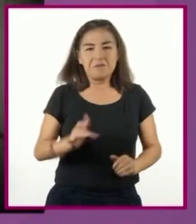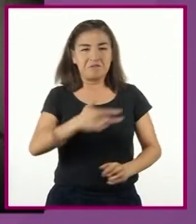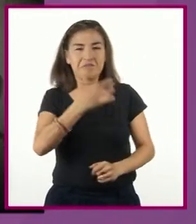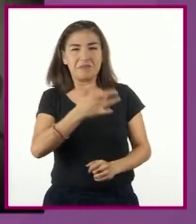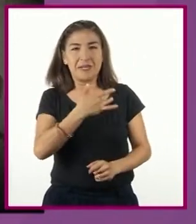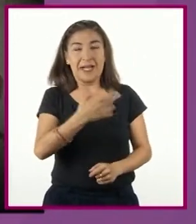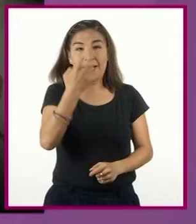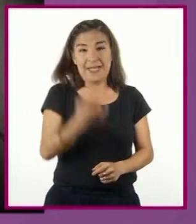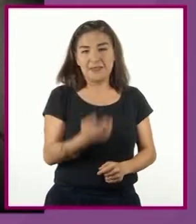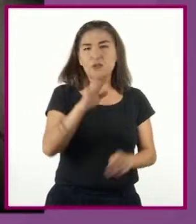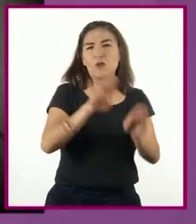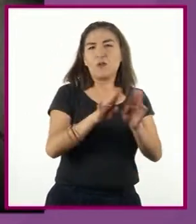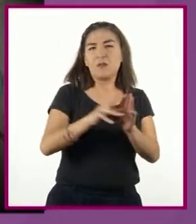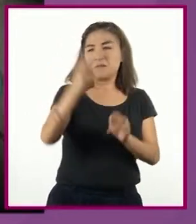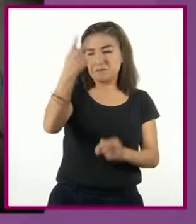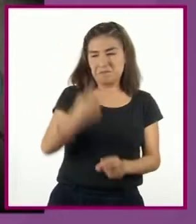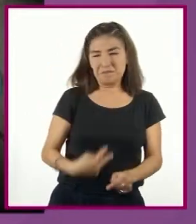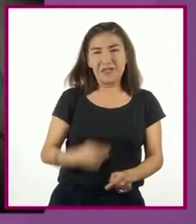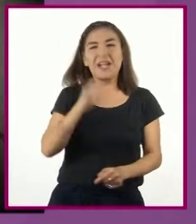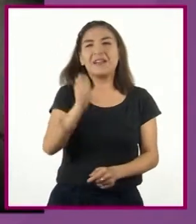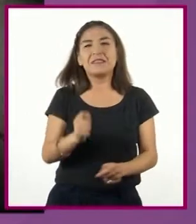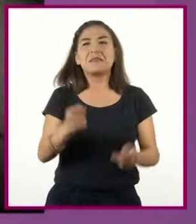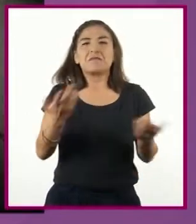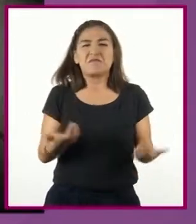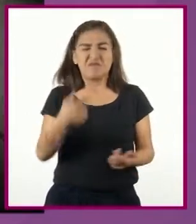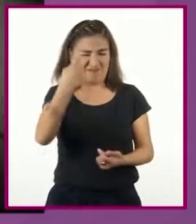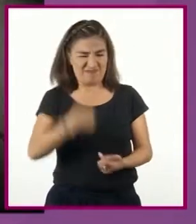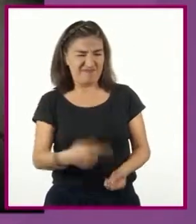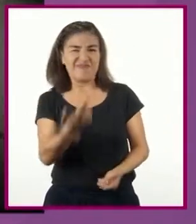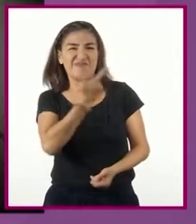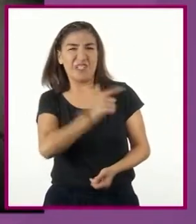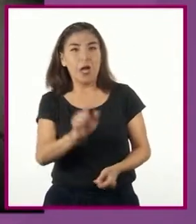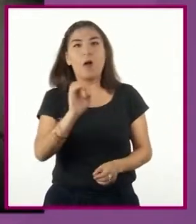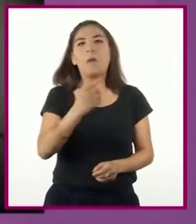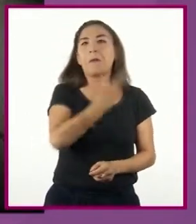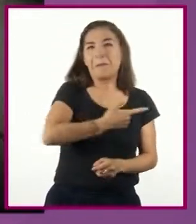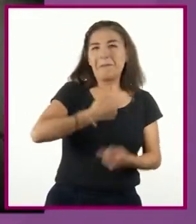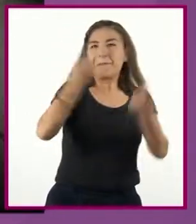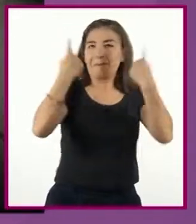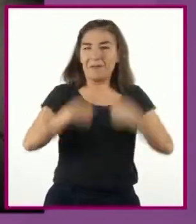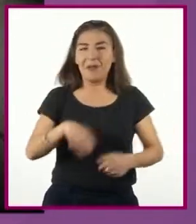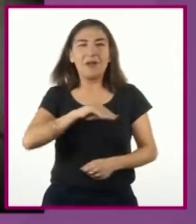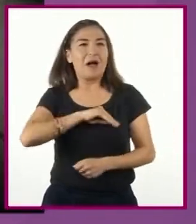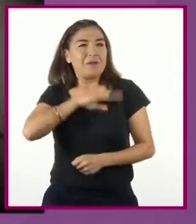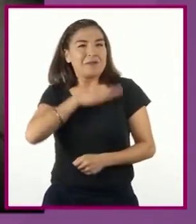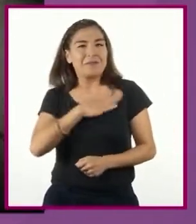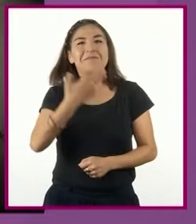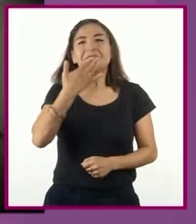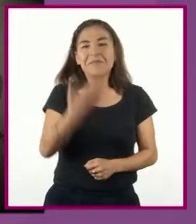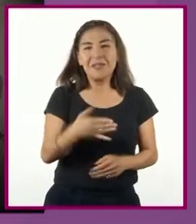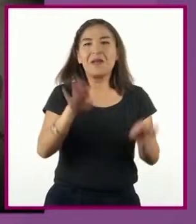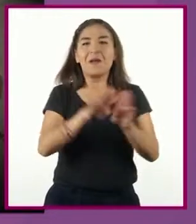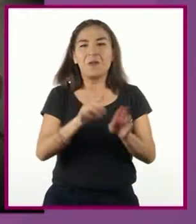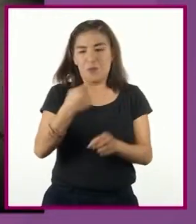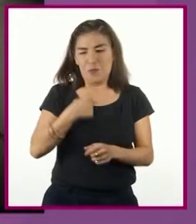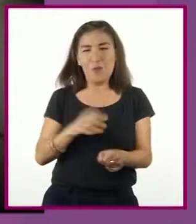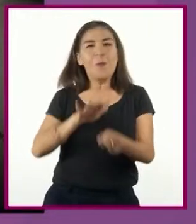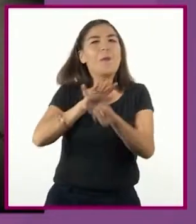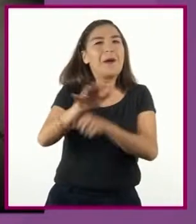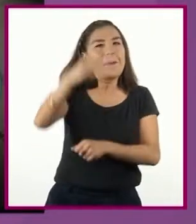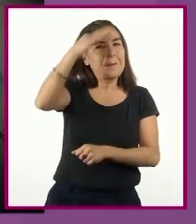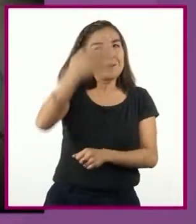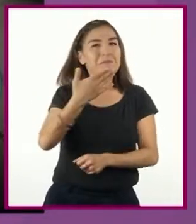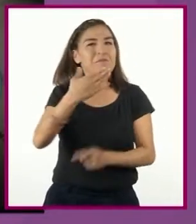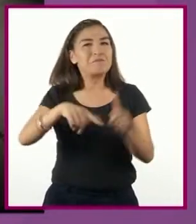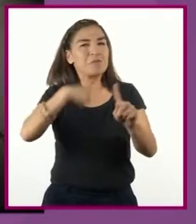de esta percepción, el individuo puede aceptarse o rechazarse, enriquecer o afectar su autoestima y el concepto que tenga de sí mismo.